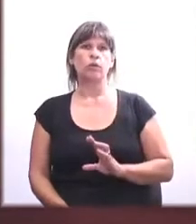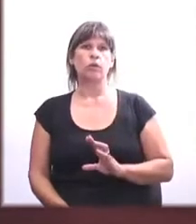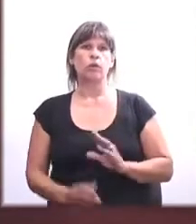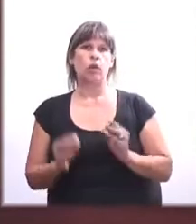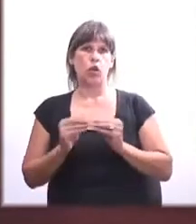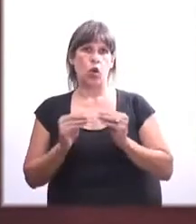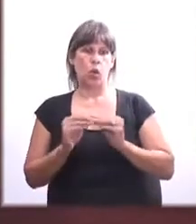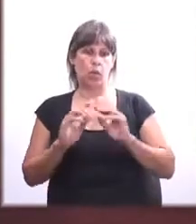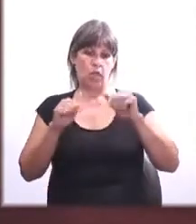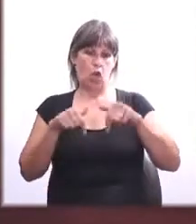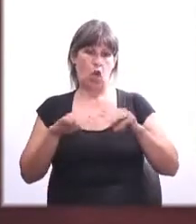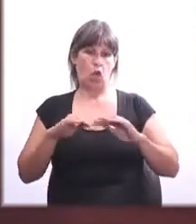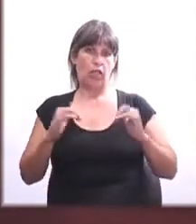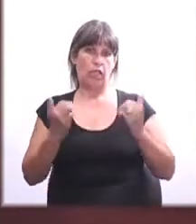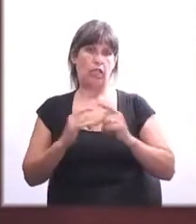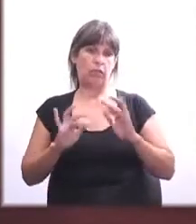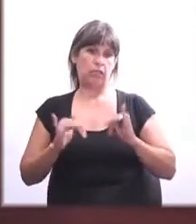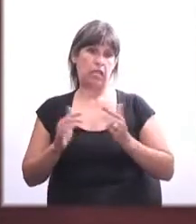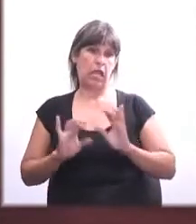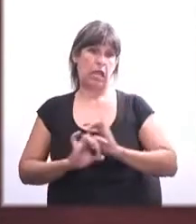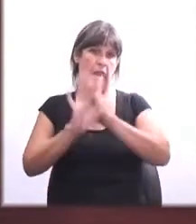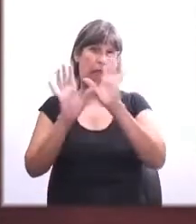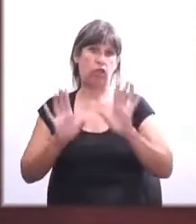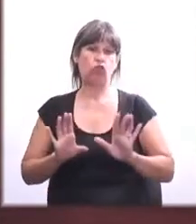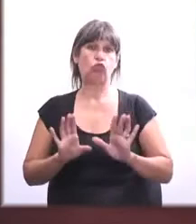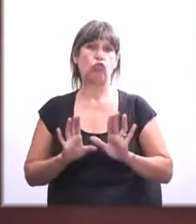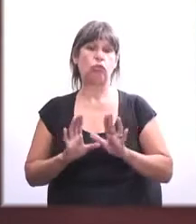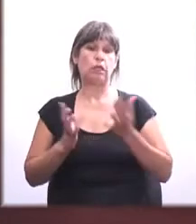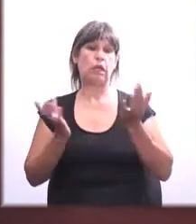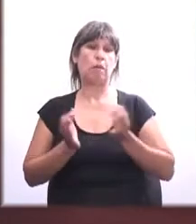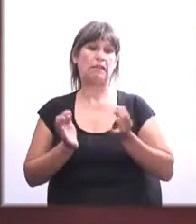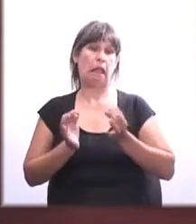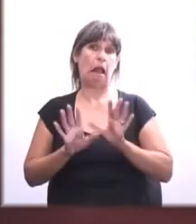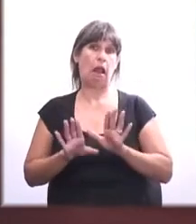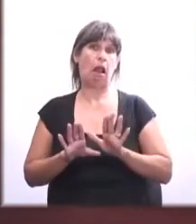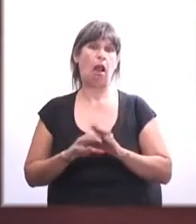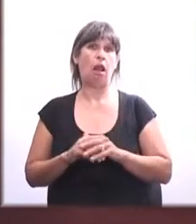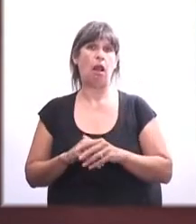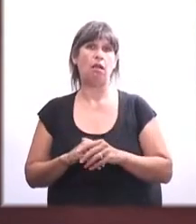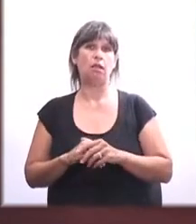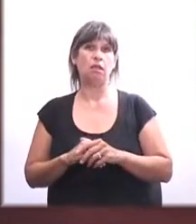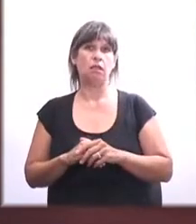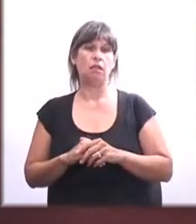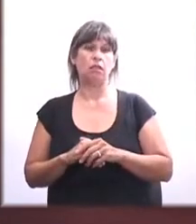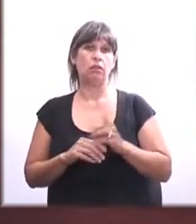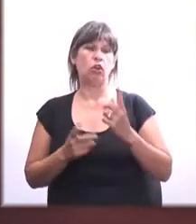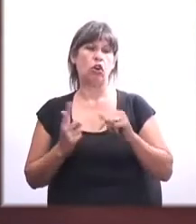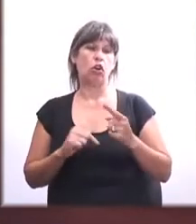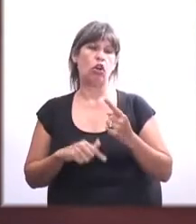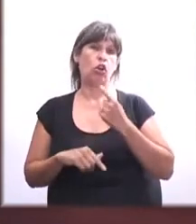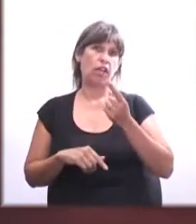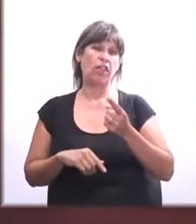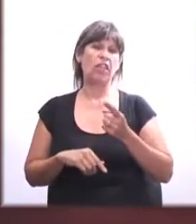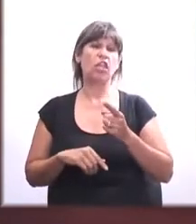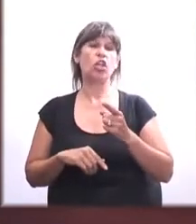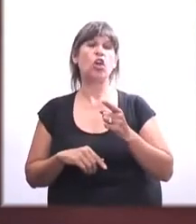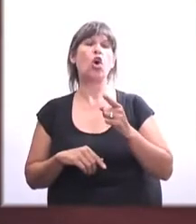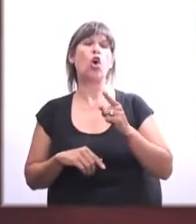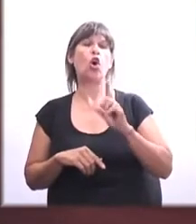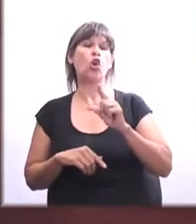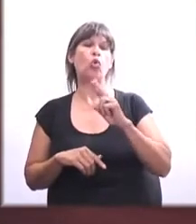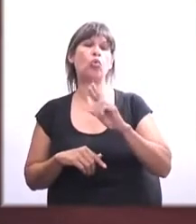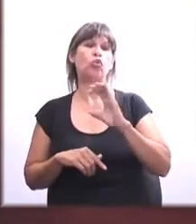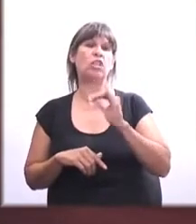los compañeros de esta Cámara ya han sido bastante claros, y en especial tanto lo que dijo Matos como lo que dijo Lucía